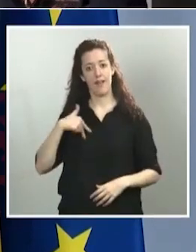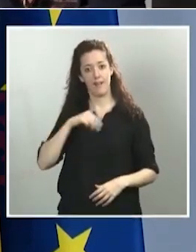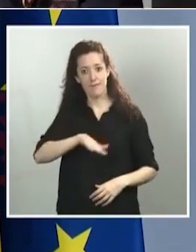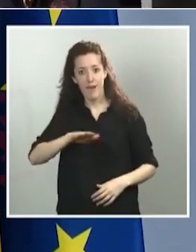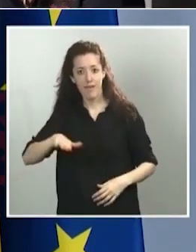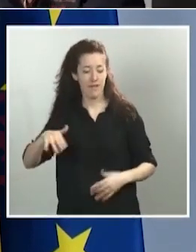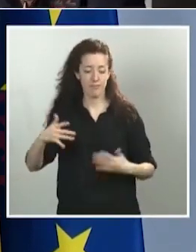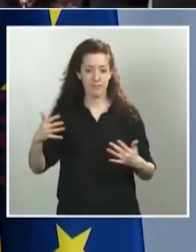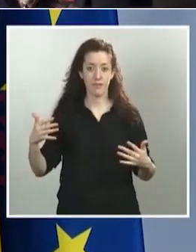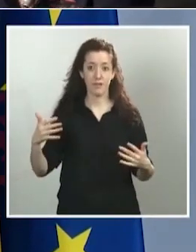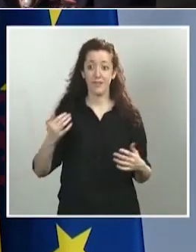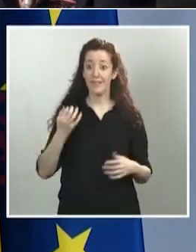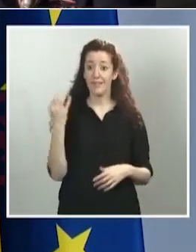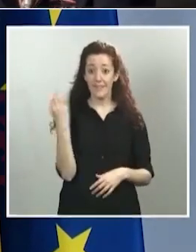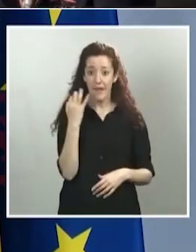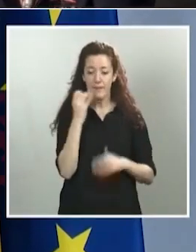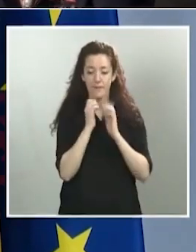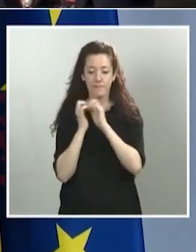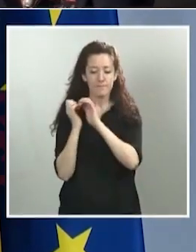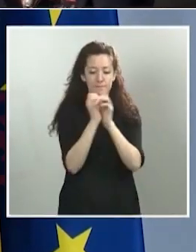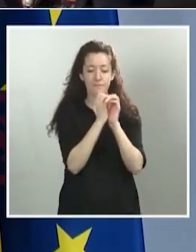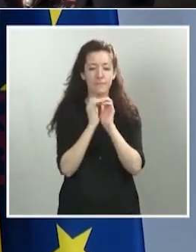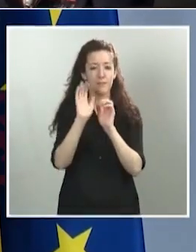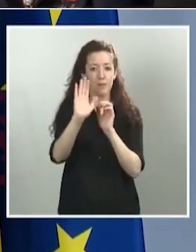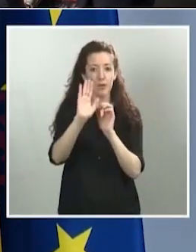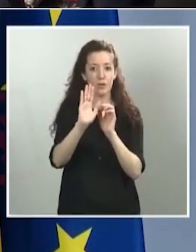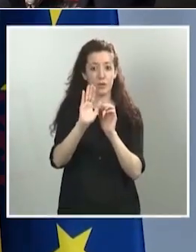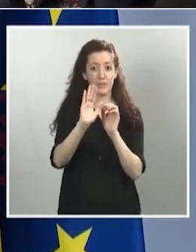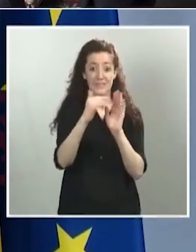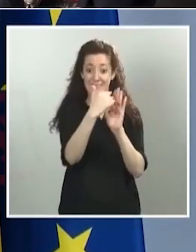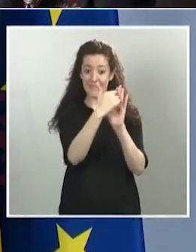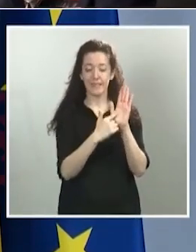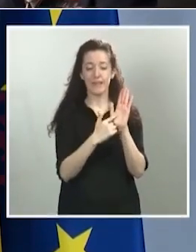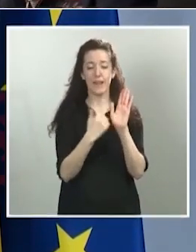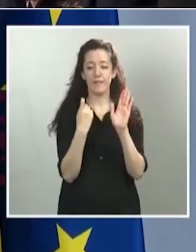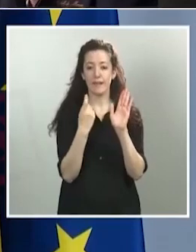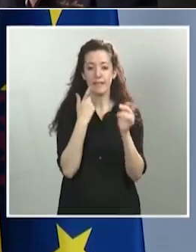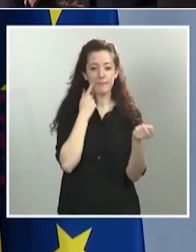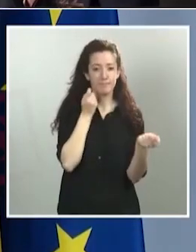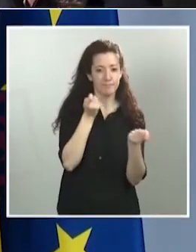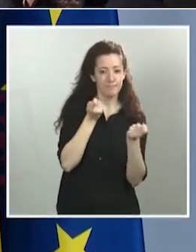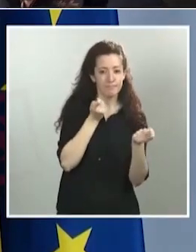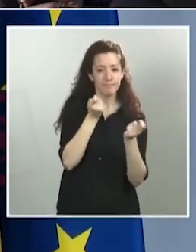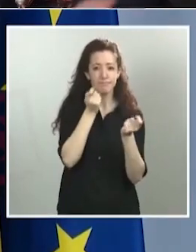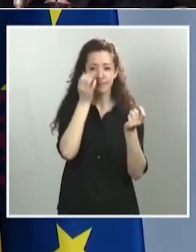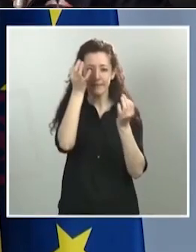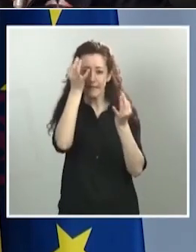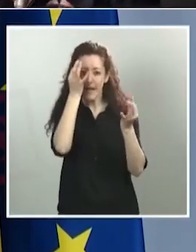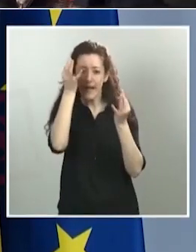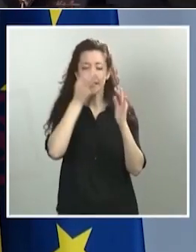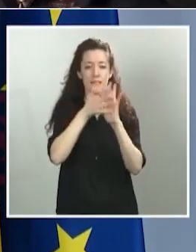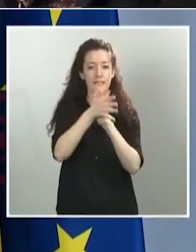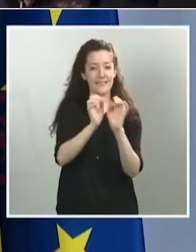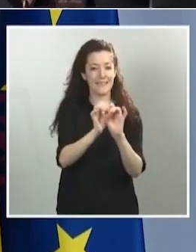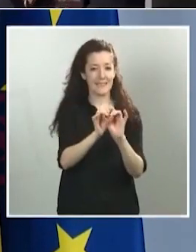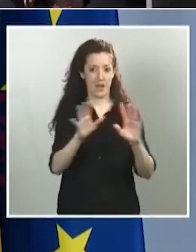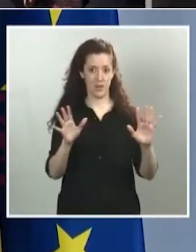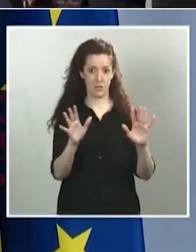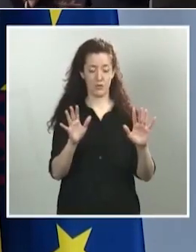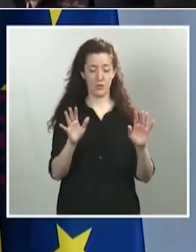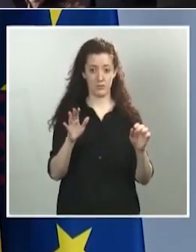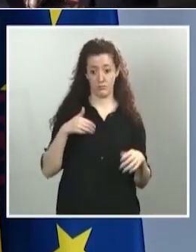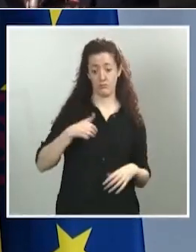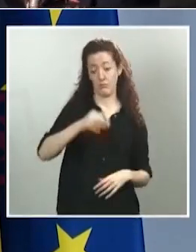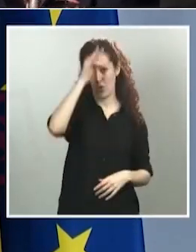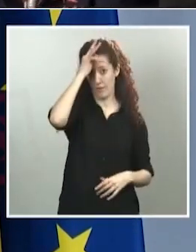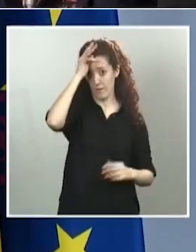en términos absolutos está sufriendo la pandemia de una manera absolutamente bueno pues suave bis y súper suave